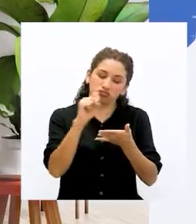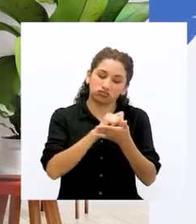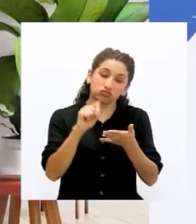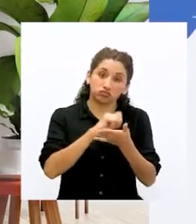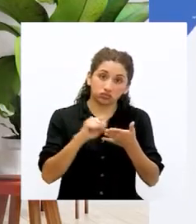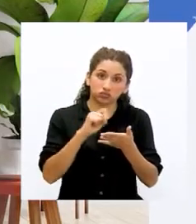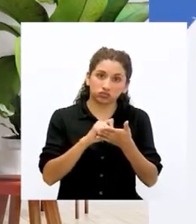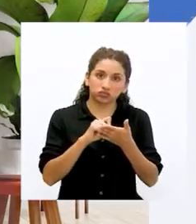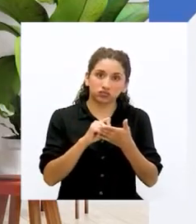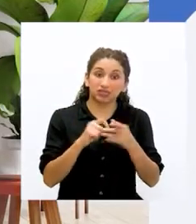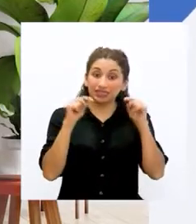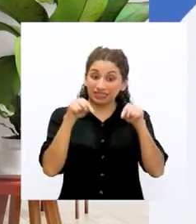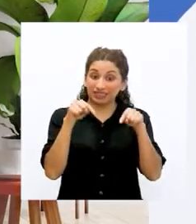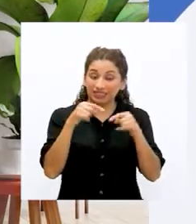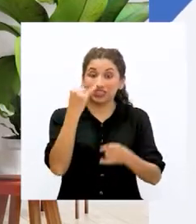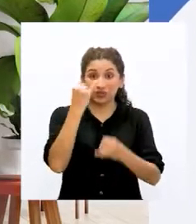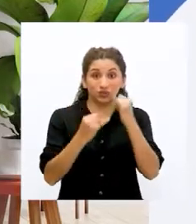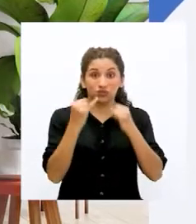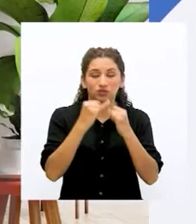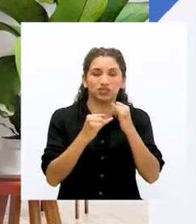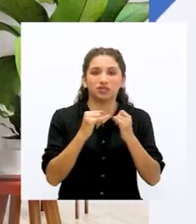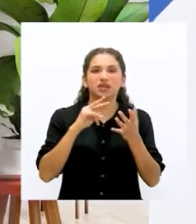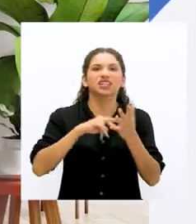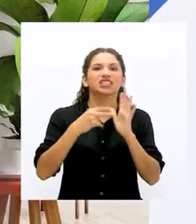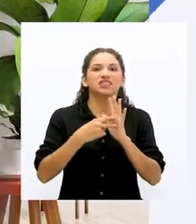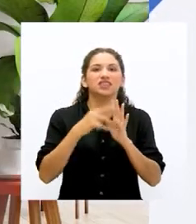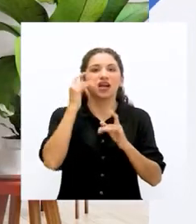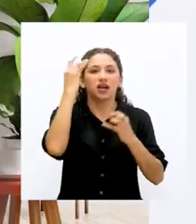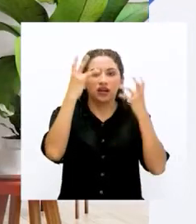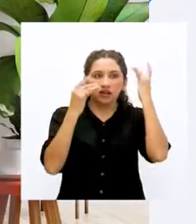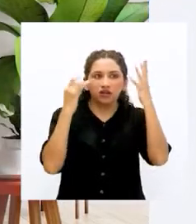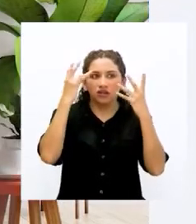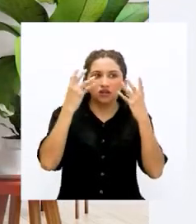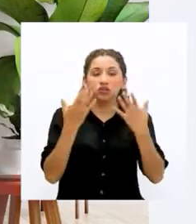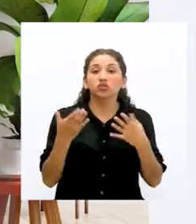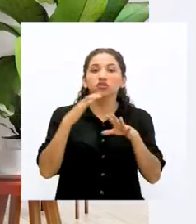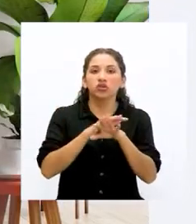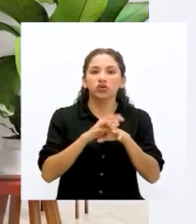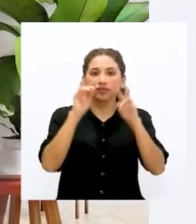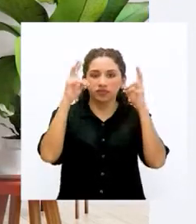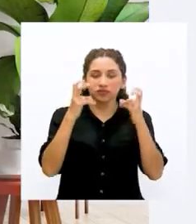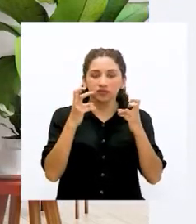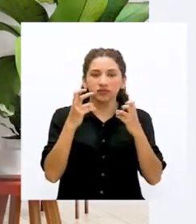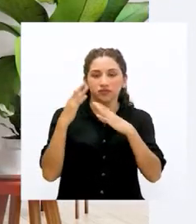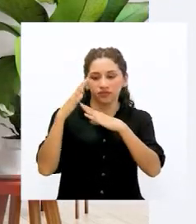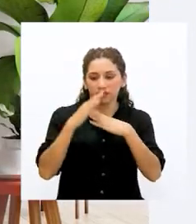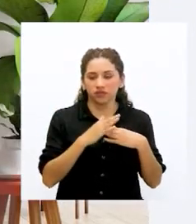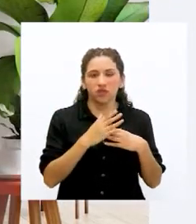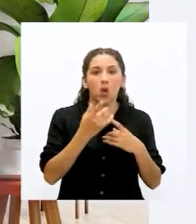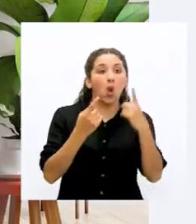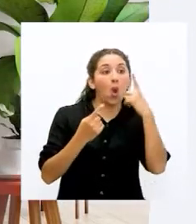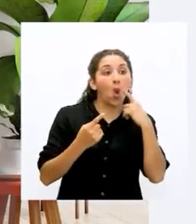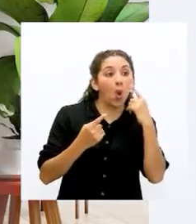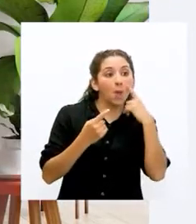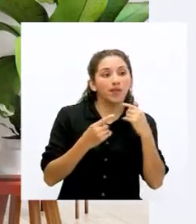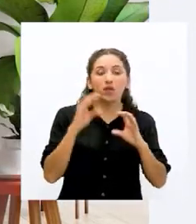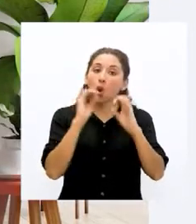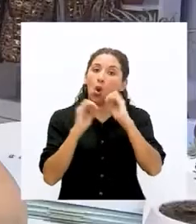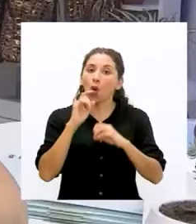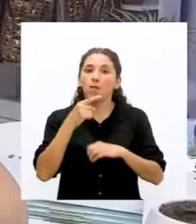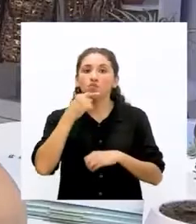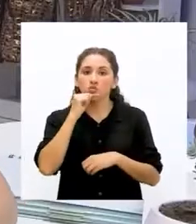sujetas, esta última invita a reflexionar sobre la discriminación que puede existir hacia los varones o